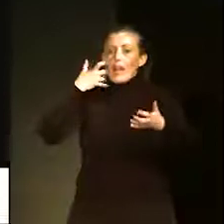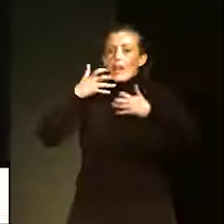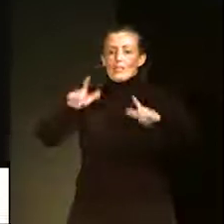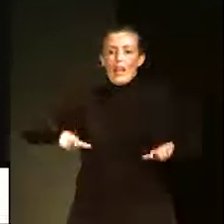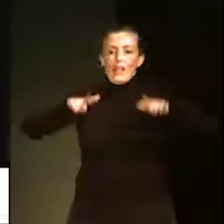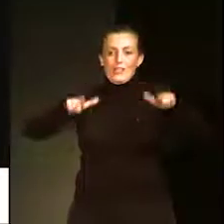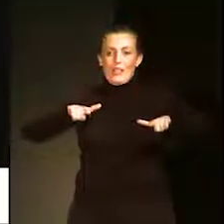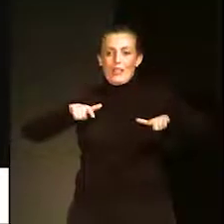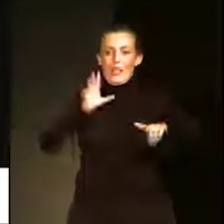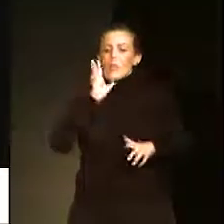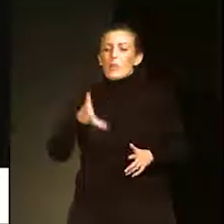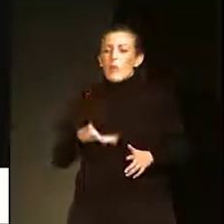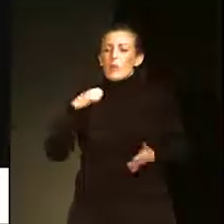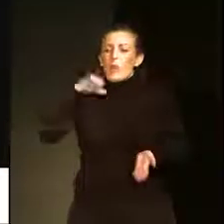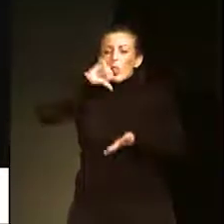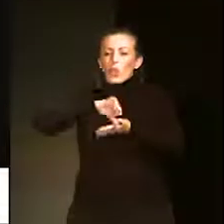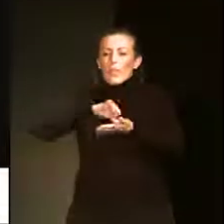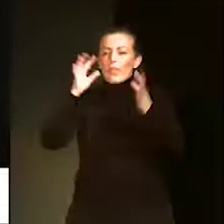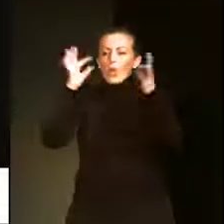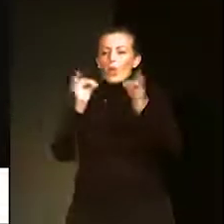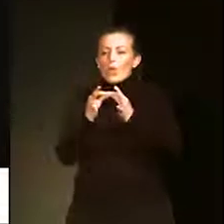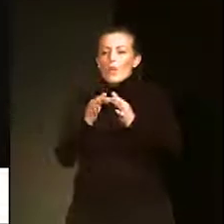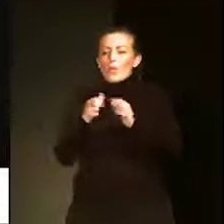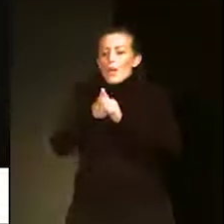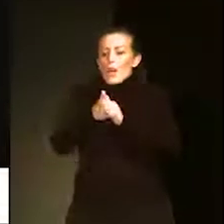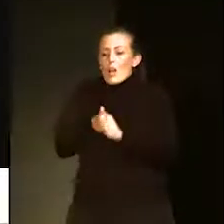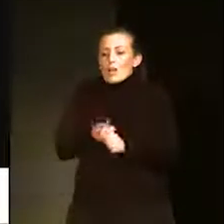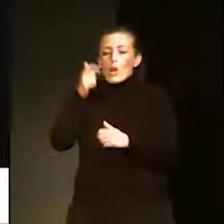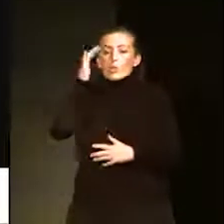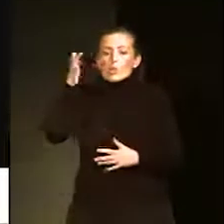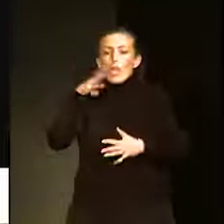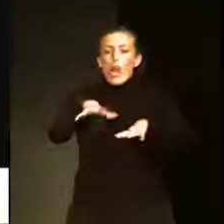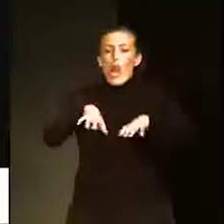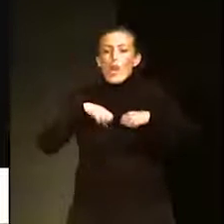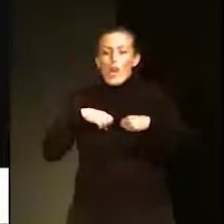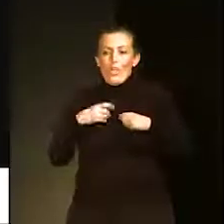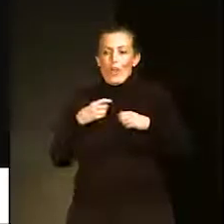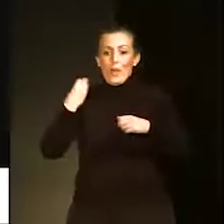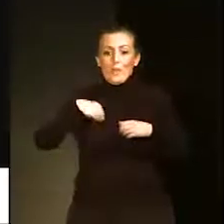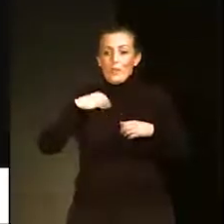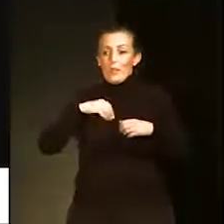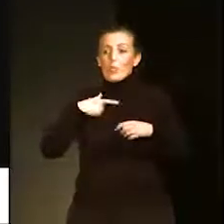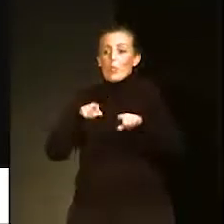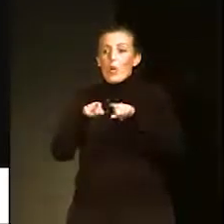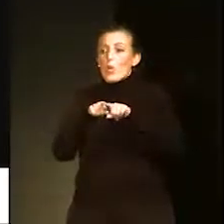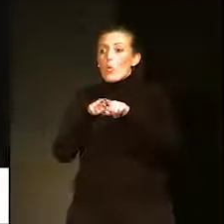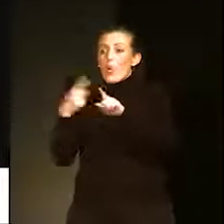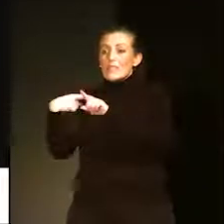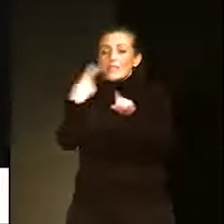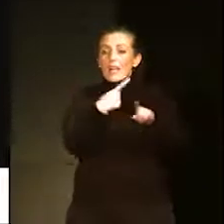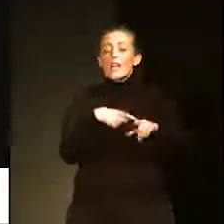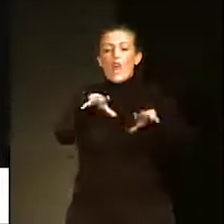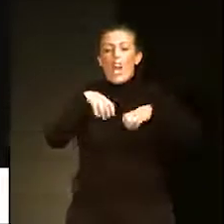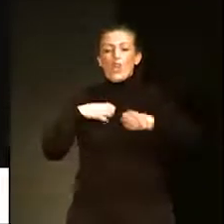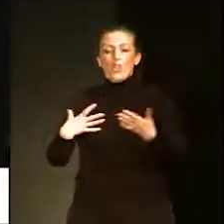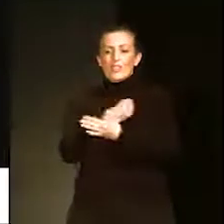escénicas, porque nuestra ciudad persigue esos mismos sueños acogedores que aborda la discordancia. Con